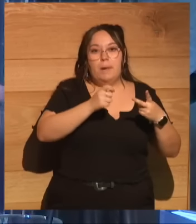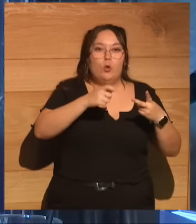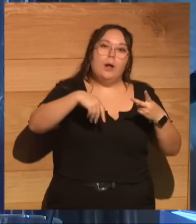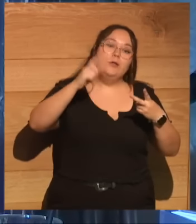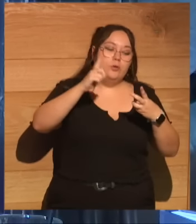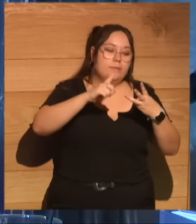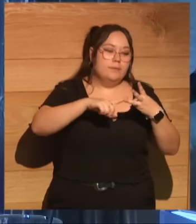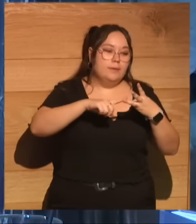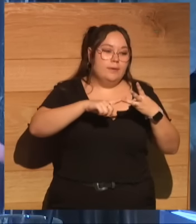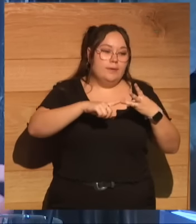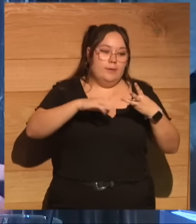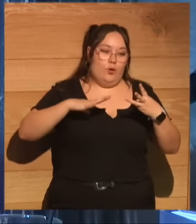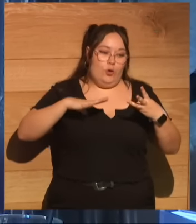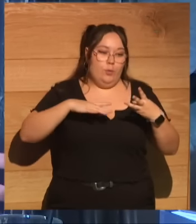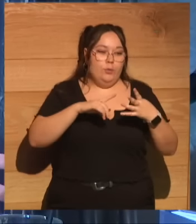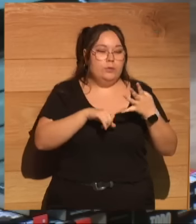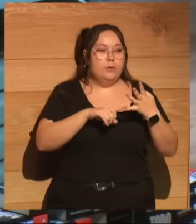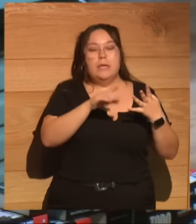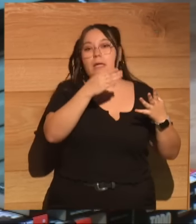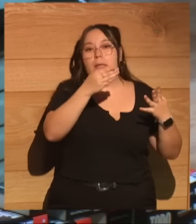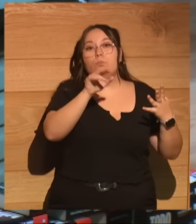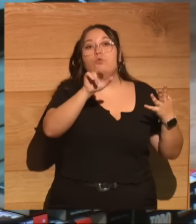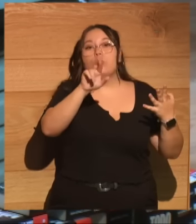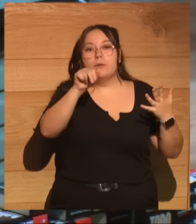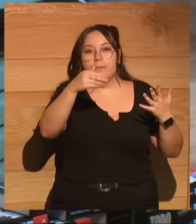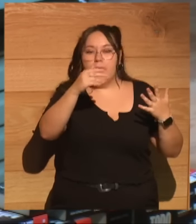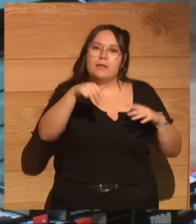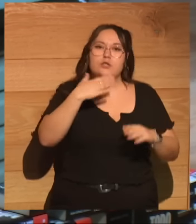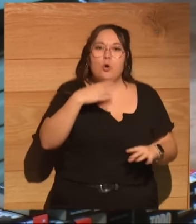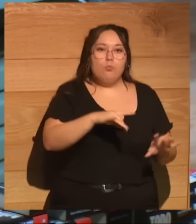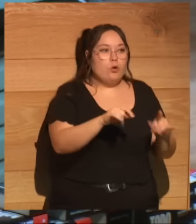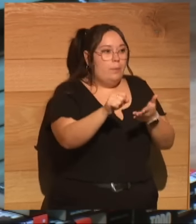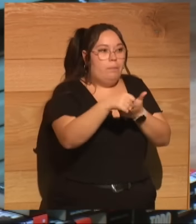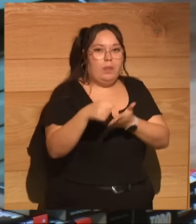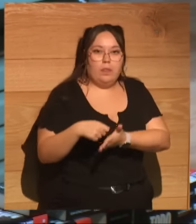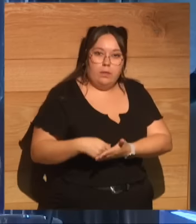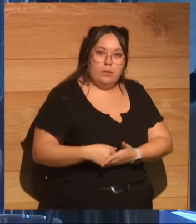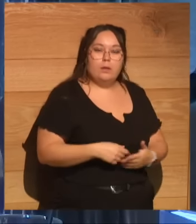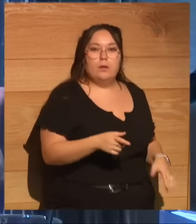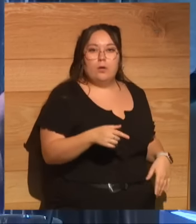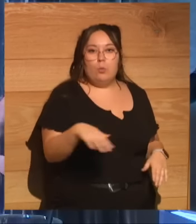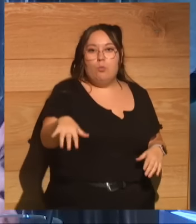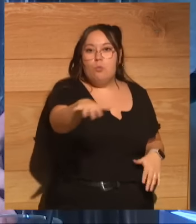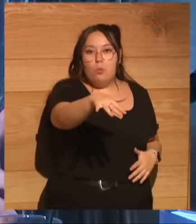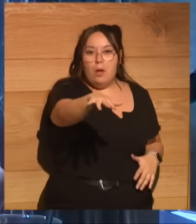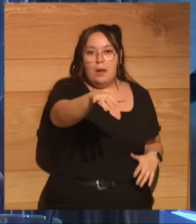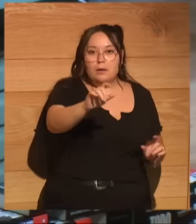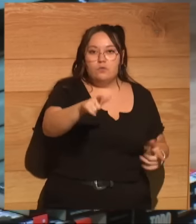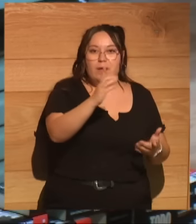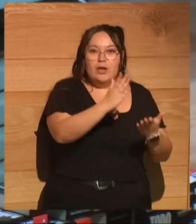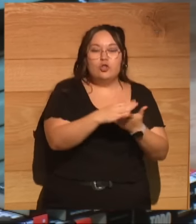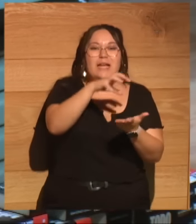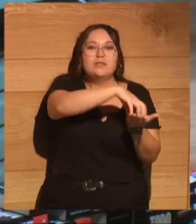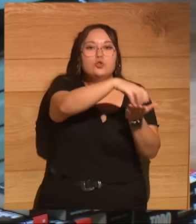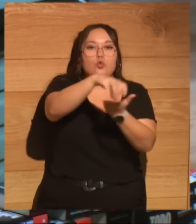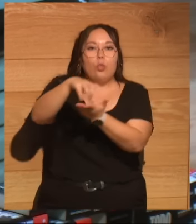tienes Hollywood. Tienes, sí, pero y Burbank es un descampado, digamos, ¿no? Eso es, y ahí es donde. La difundió allí. ¿Dónde están los estudios? Como